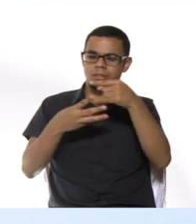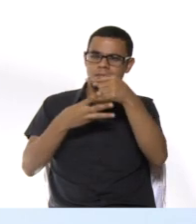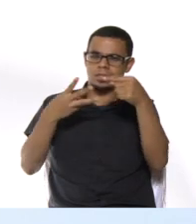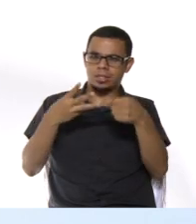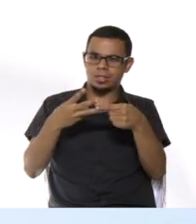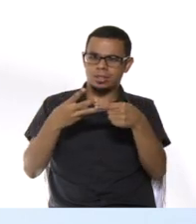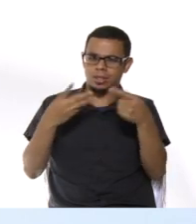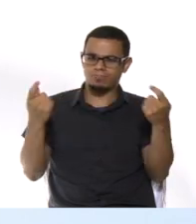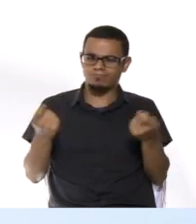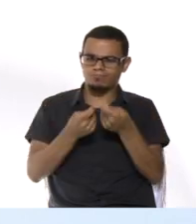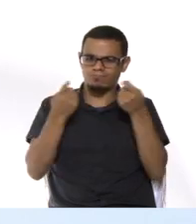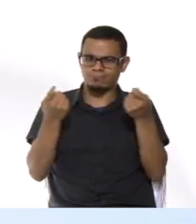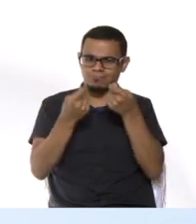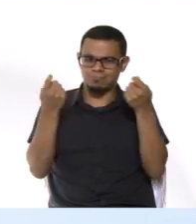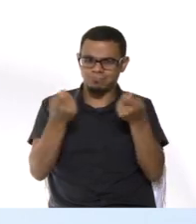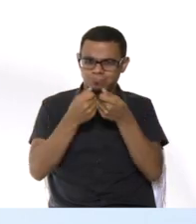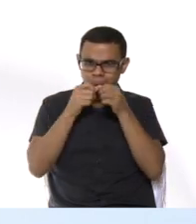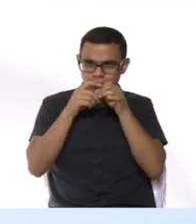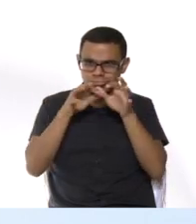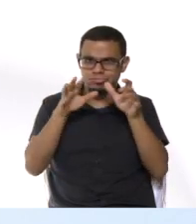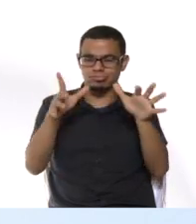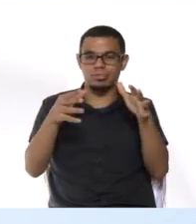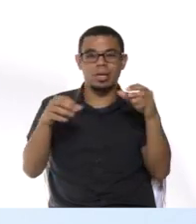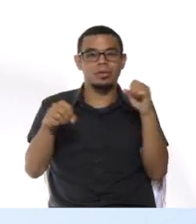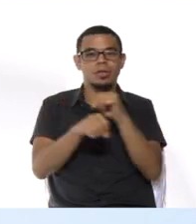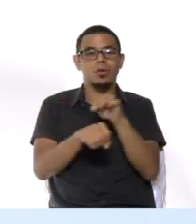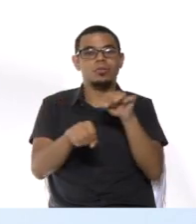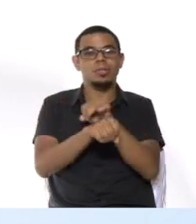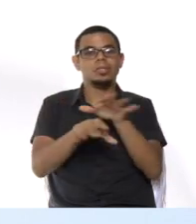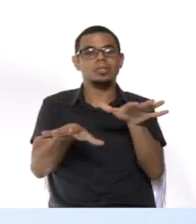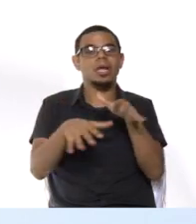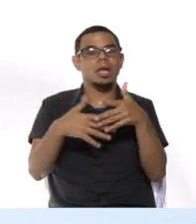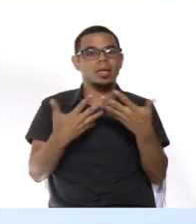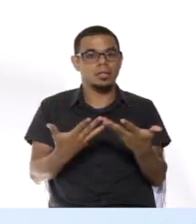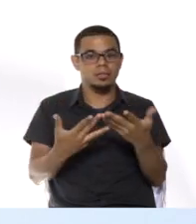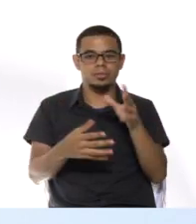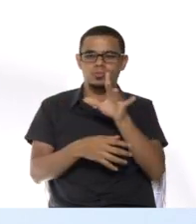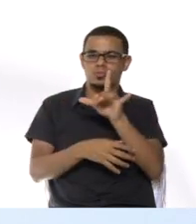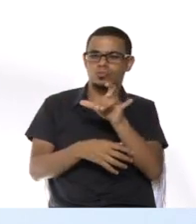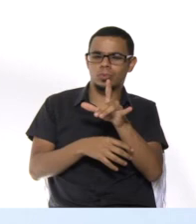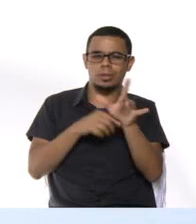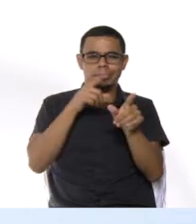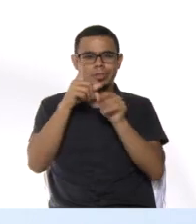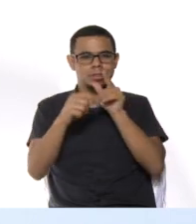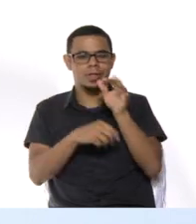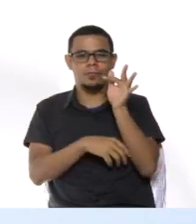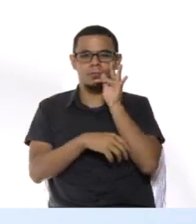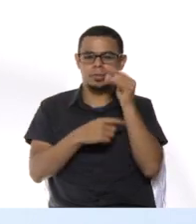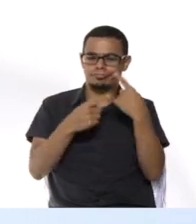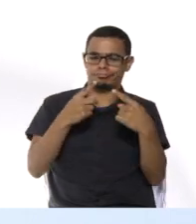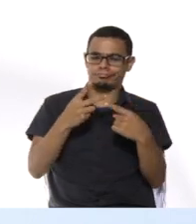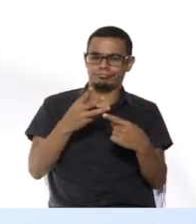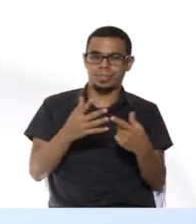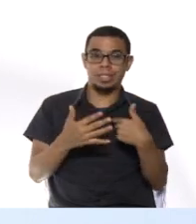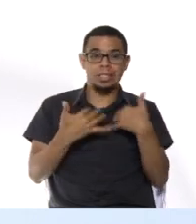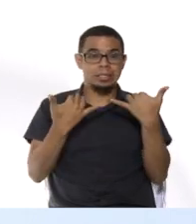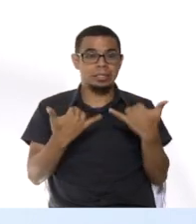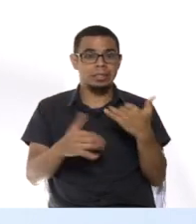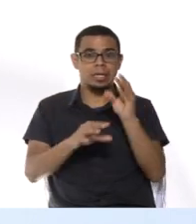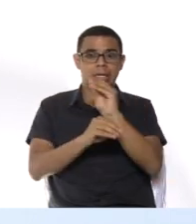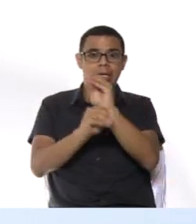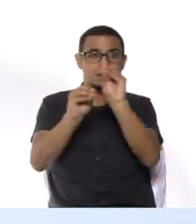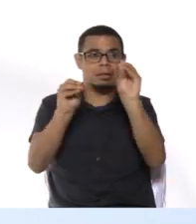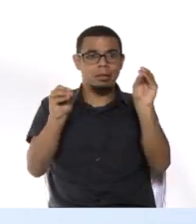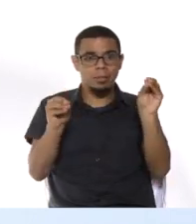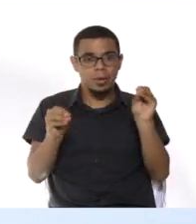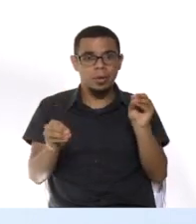medidas las posteamos en nuestras redes sociales para que así seamos multiplicadores de lo positivo, ya que el llamado es a cuidarnos